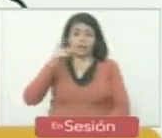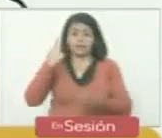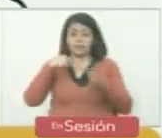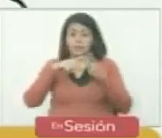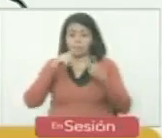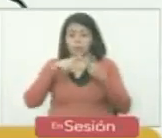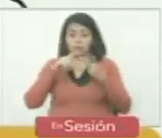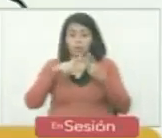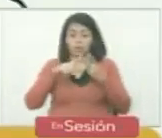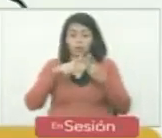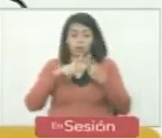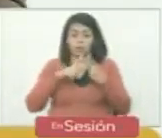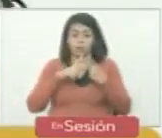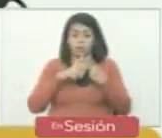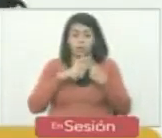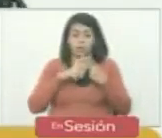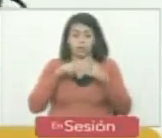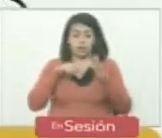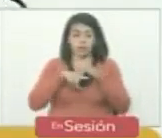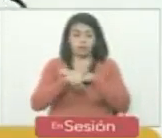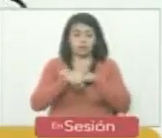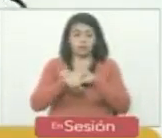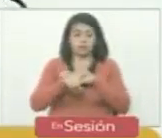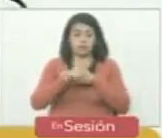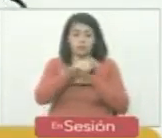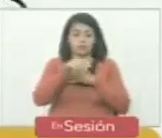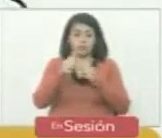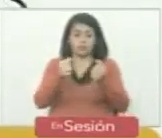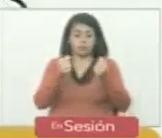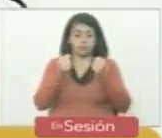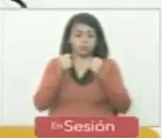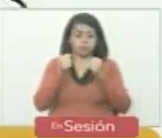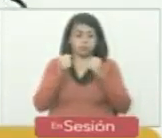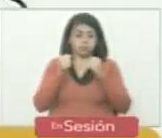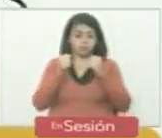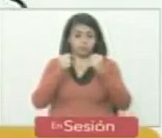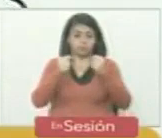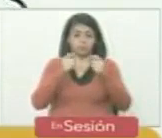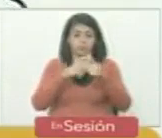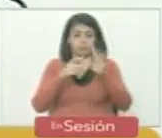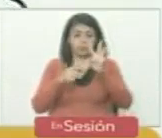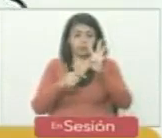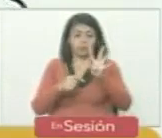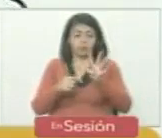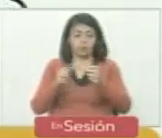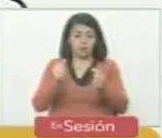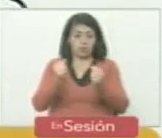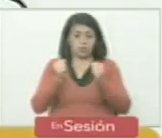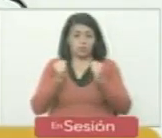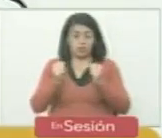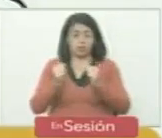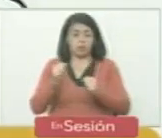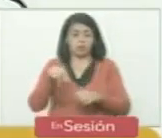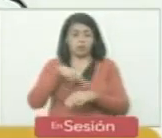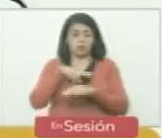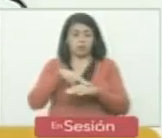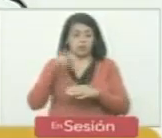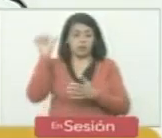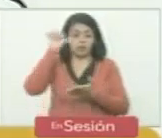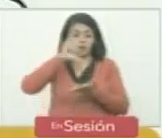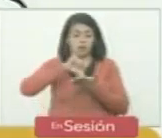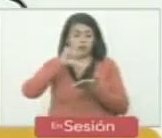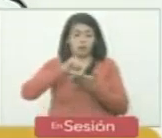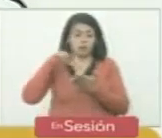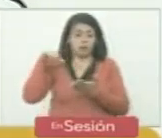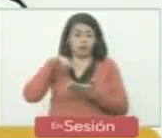segundo, que dentro de la tripulación se encontraban cuatro pilotos de nacionalidad iraní. El